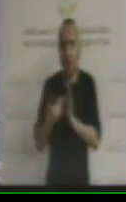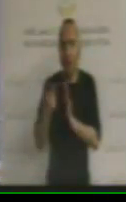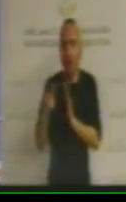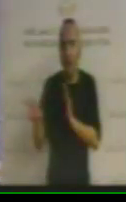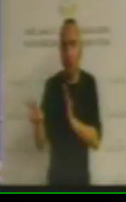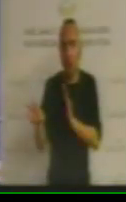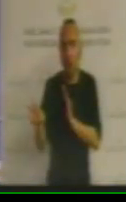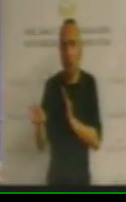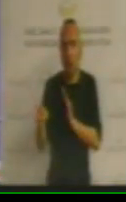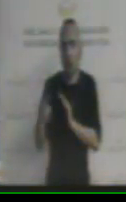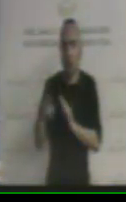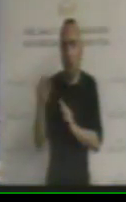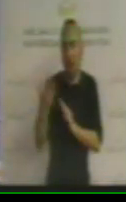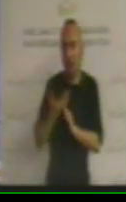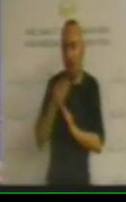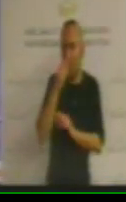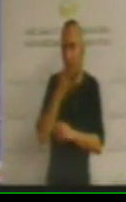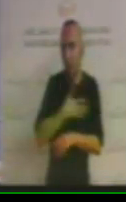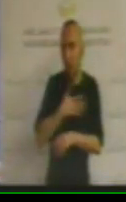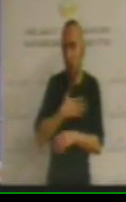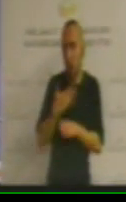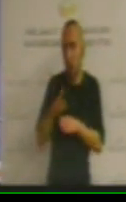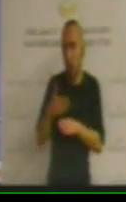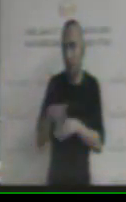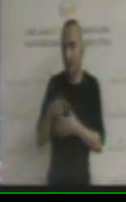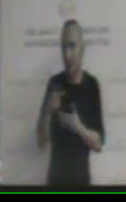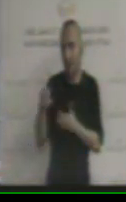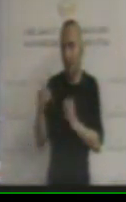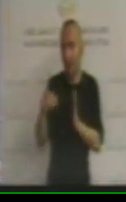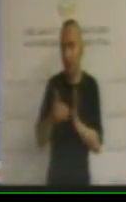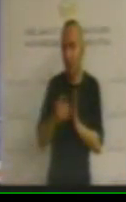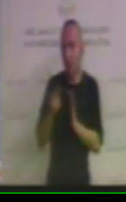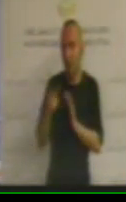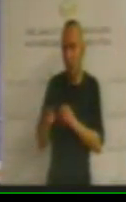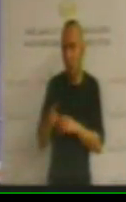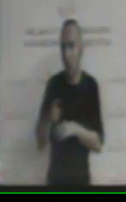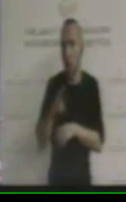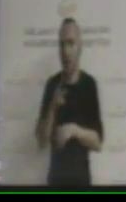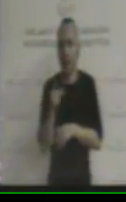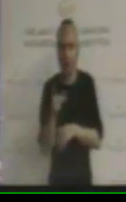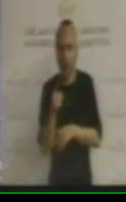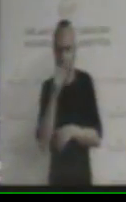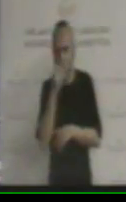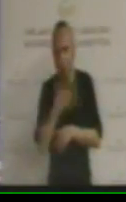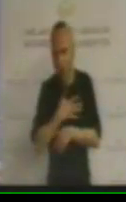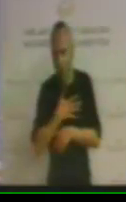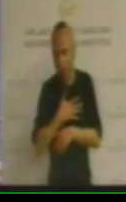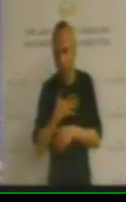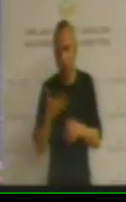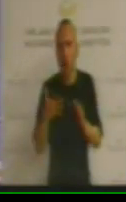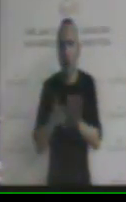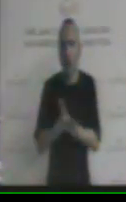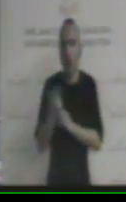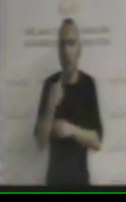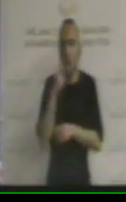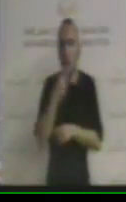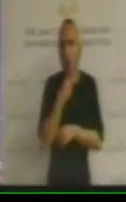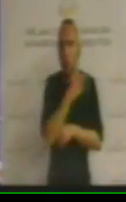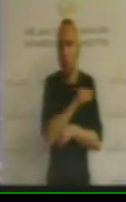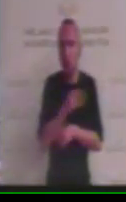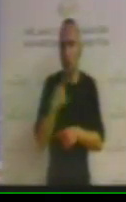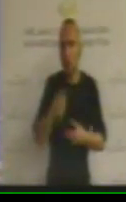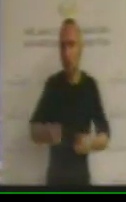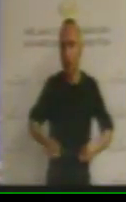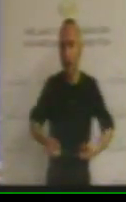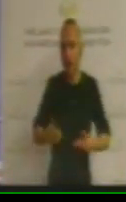euros a mediados de mayo. Luego sobraban 700.000 euros a 31 de mayo, con lo que entonces se descomprometió ese gasto y